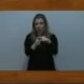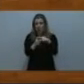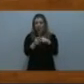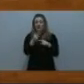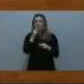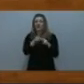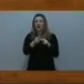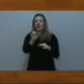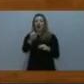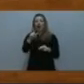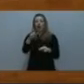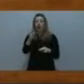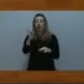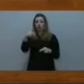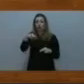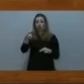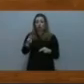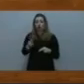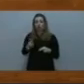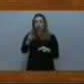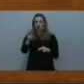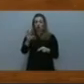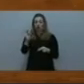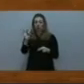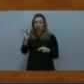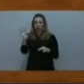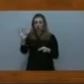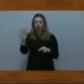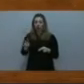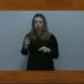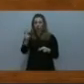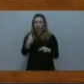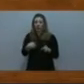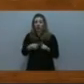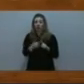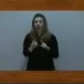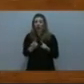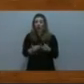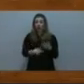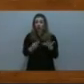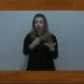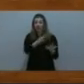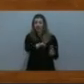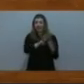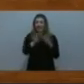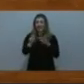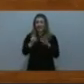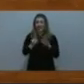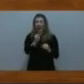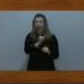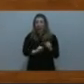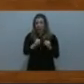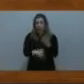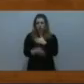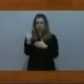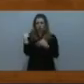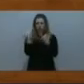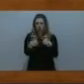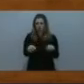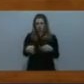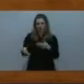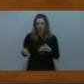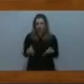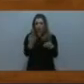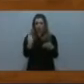sale el Camino? ¿Saben por dónde pasaban esos asturianos que hace 1187 años inauguraron el Camino? Pues probablemente por encima de esta propia Cámara, incluso por encima del